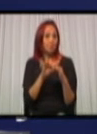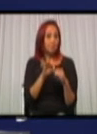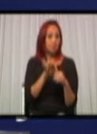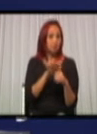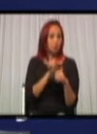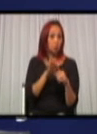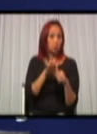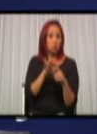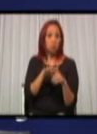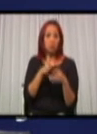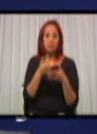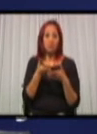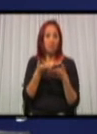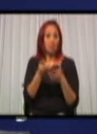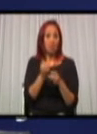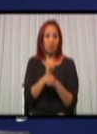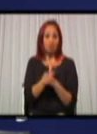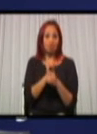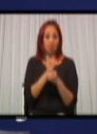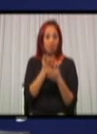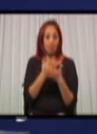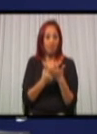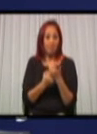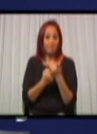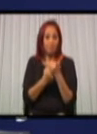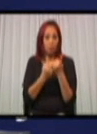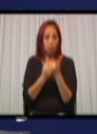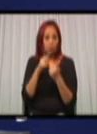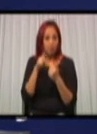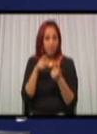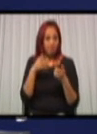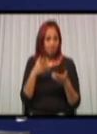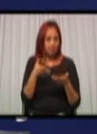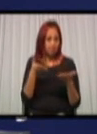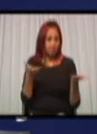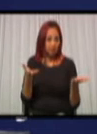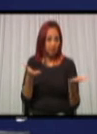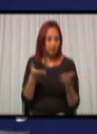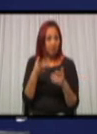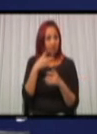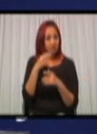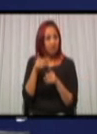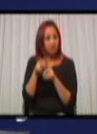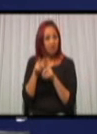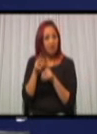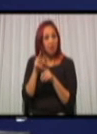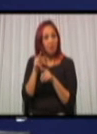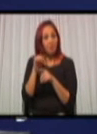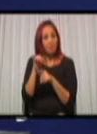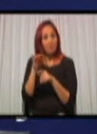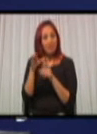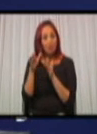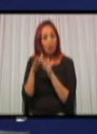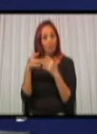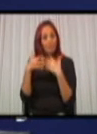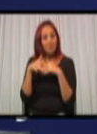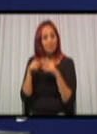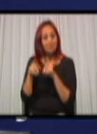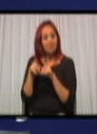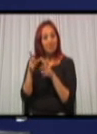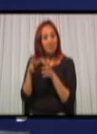No se les ha dado el apoyo que se debería dárseles y a las microempresas también. Entonces queremos